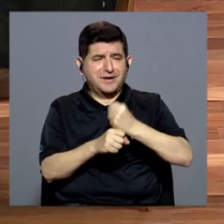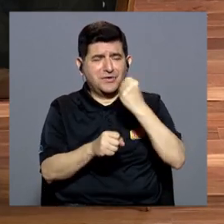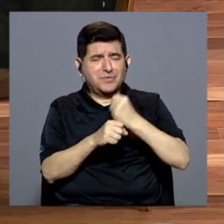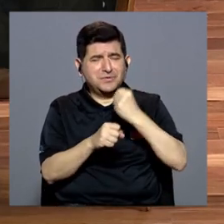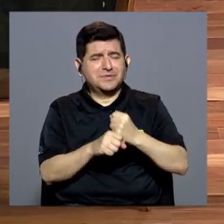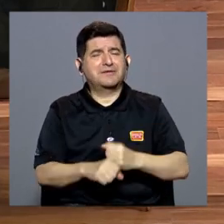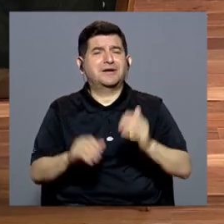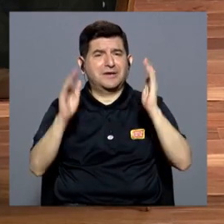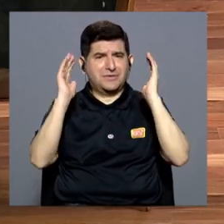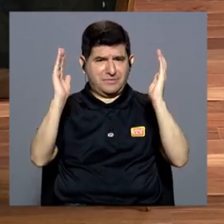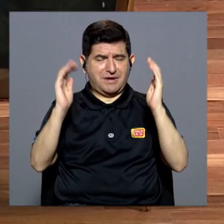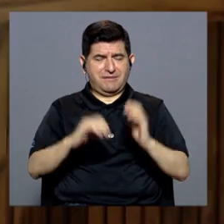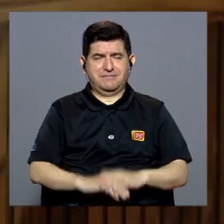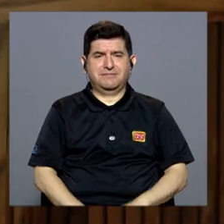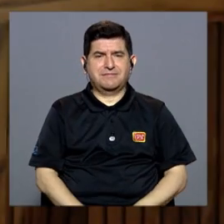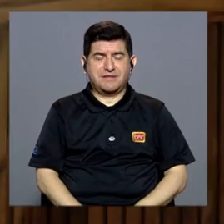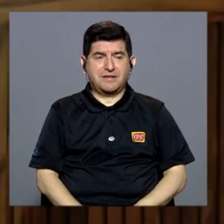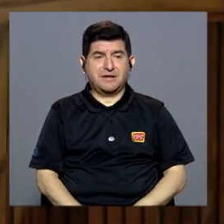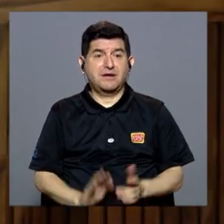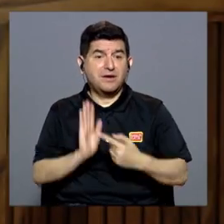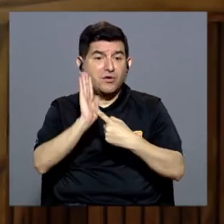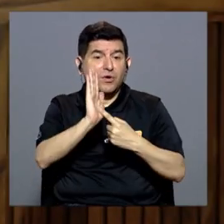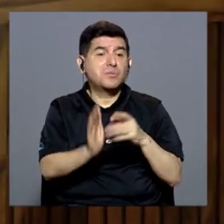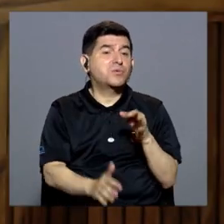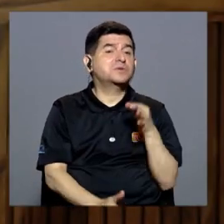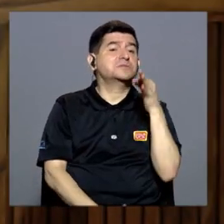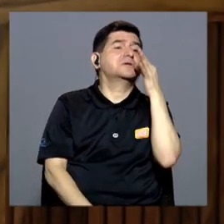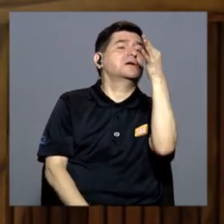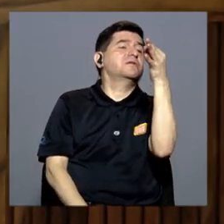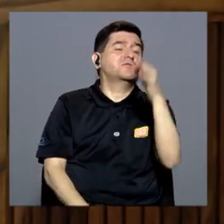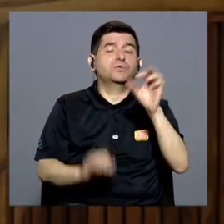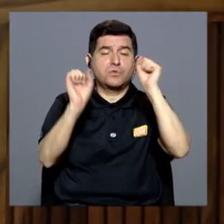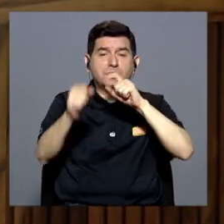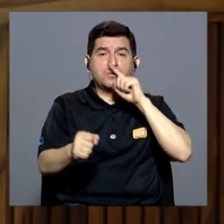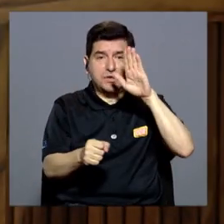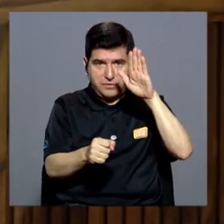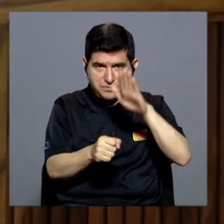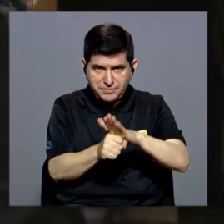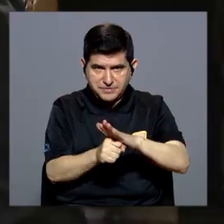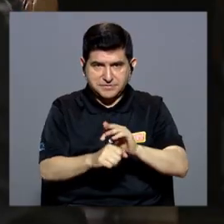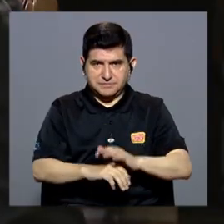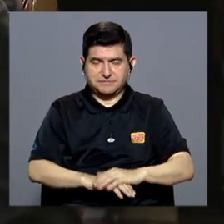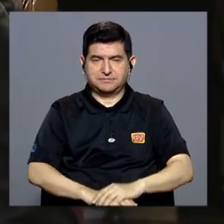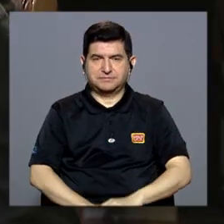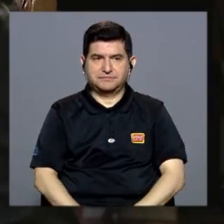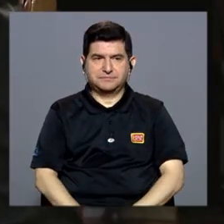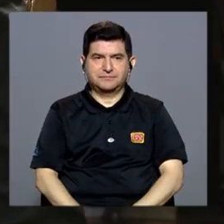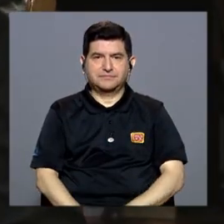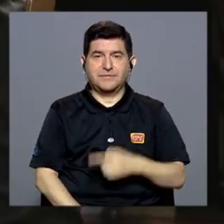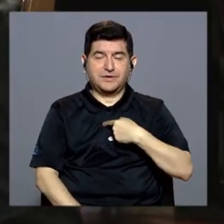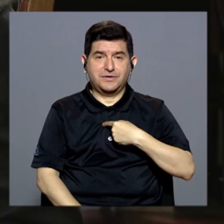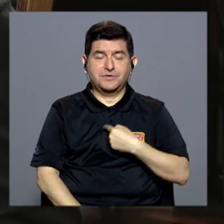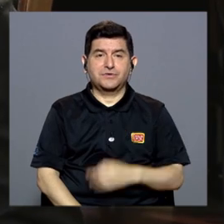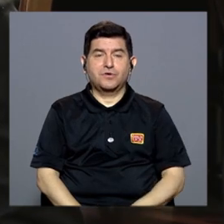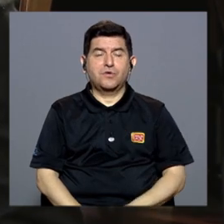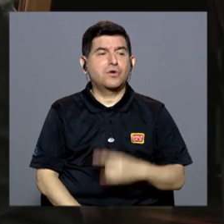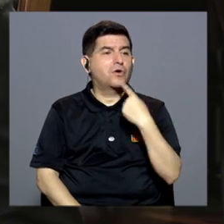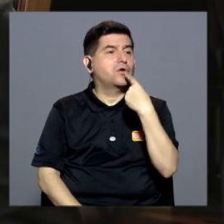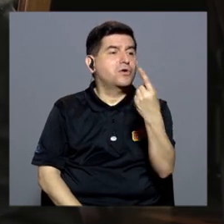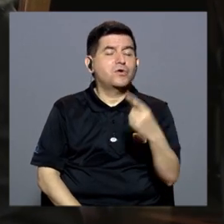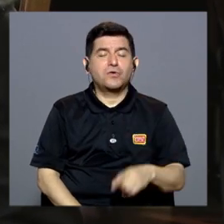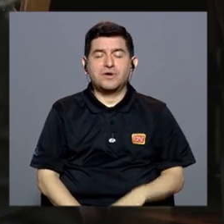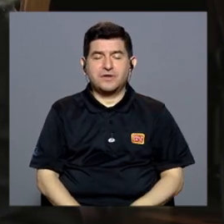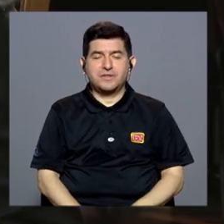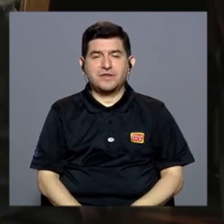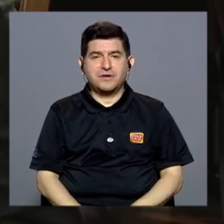grande para que aquello que apunta hacia el futuro llegue a ser vigente. Me quedo con lo planteado en